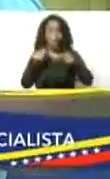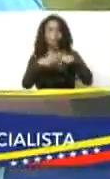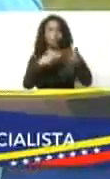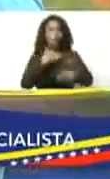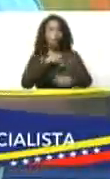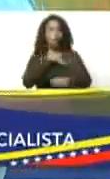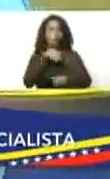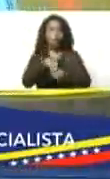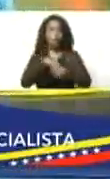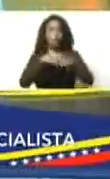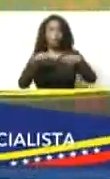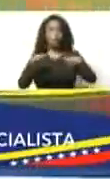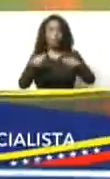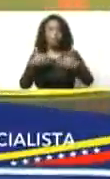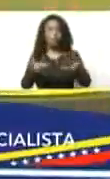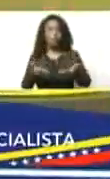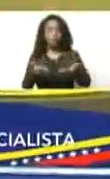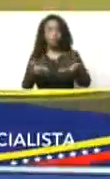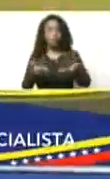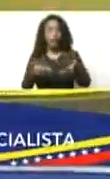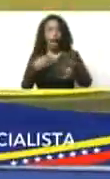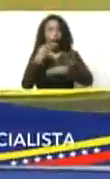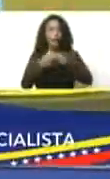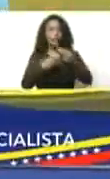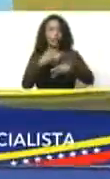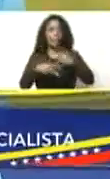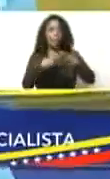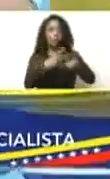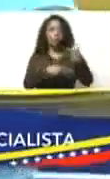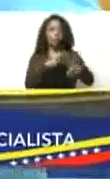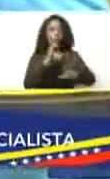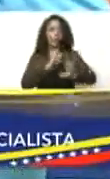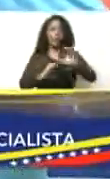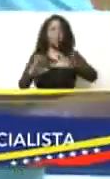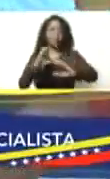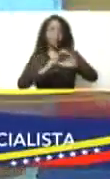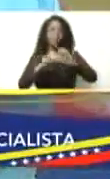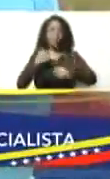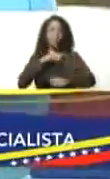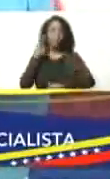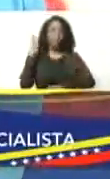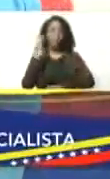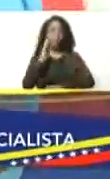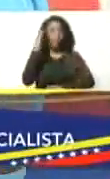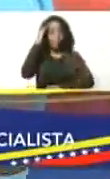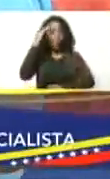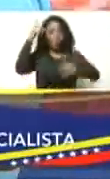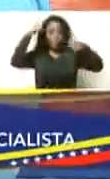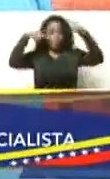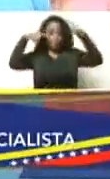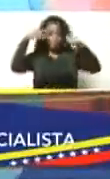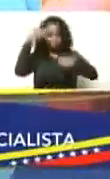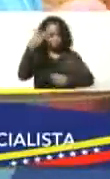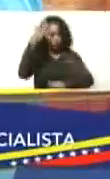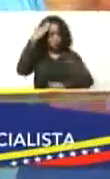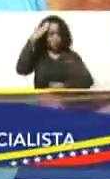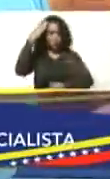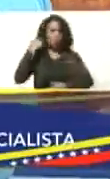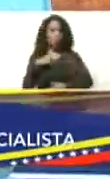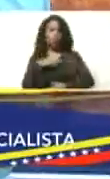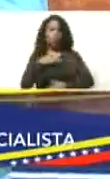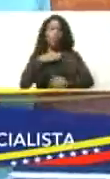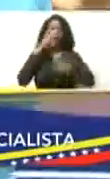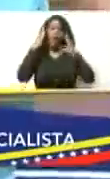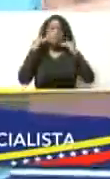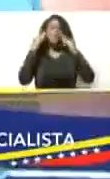nuestros territorios. Y pasa todo un proceso también de cientificación. Nosotros vinimos del comandante Chávez, usted sabe, presidente, tuvimos la experiencia con